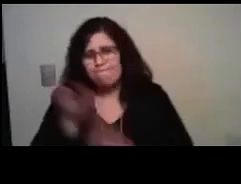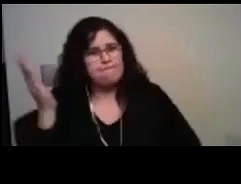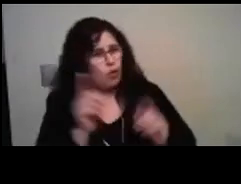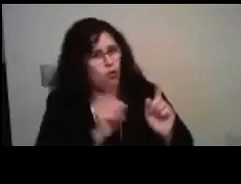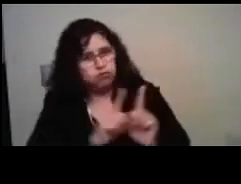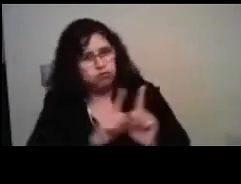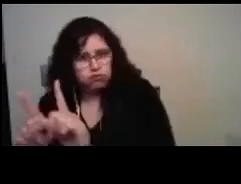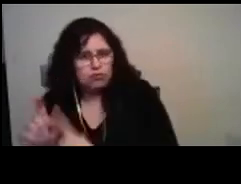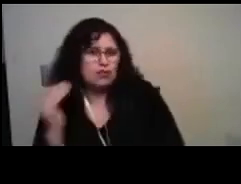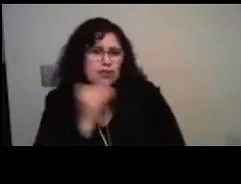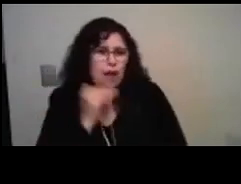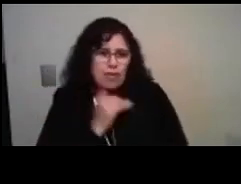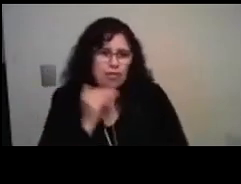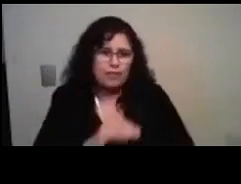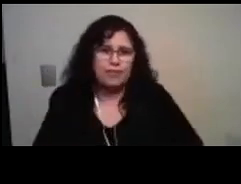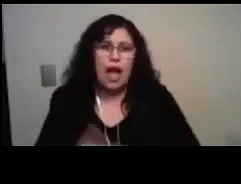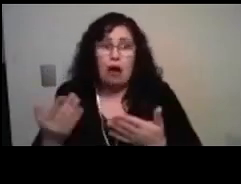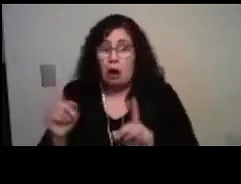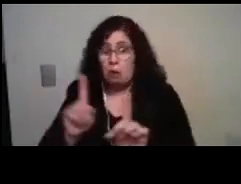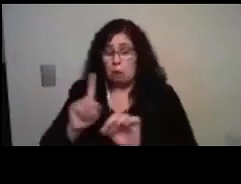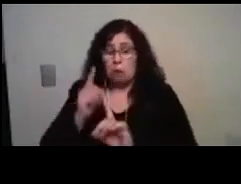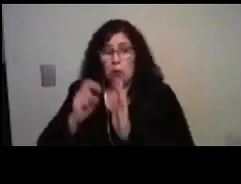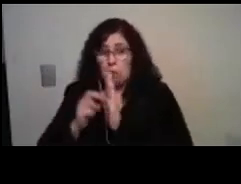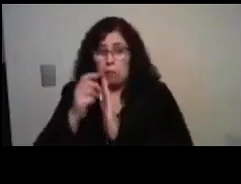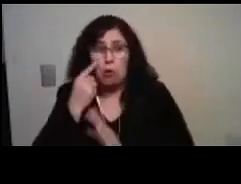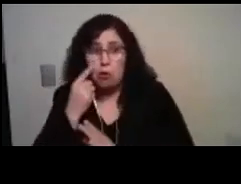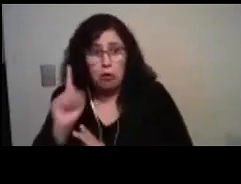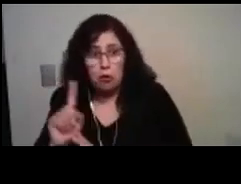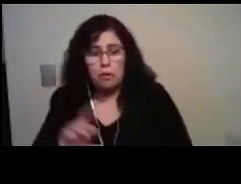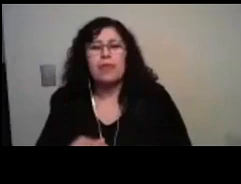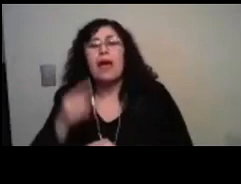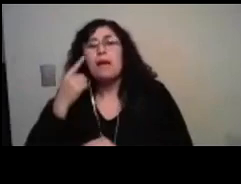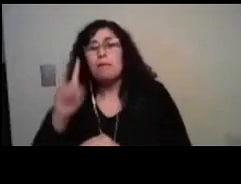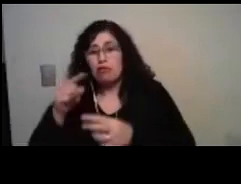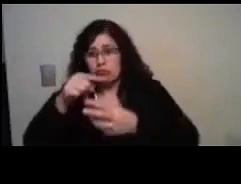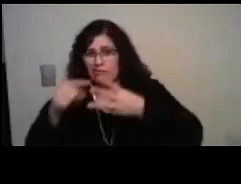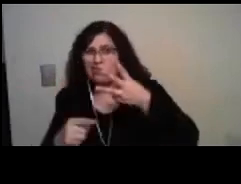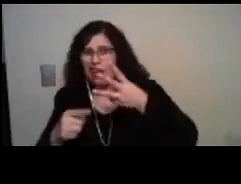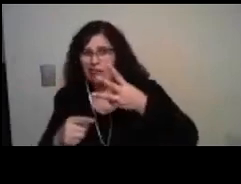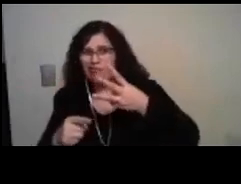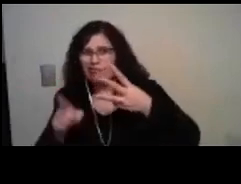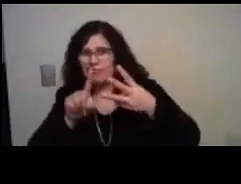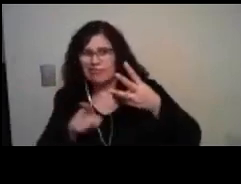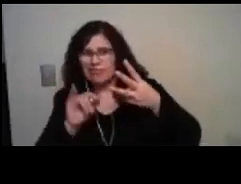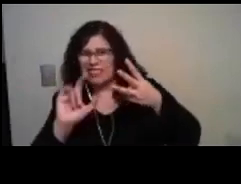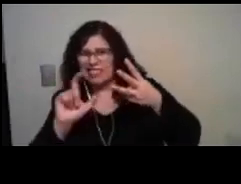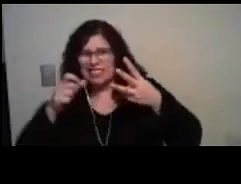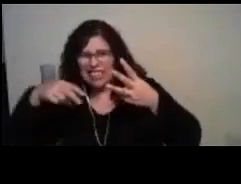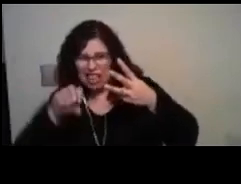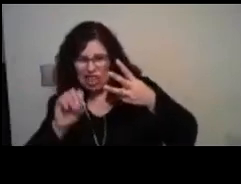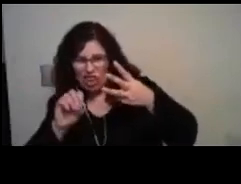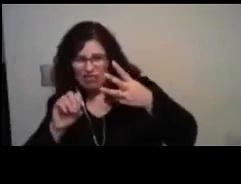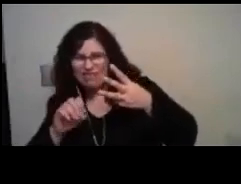sea, yo no particularmente no conozco, no conocía la escala, pero la triada que tú me refieres es una triada típica y característica